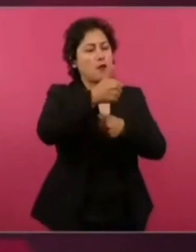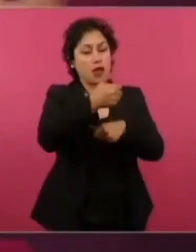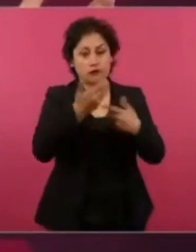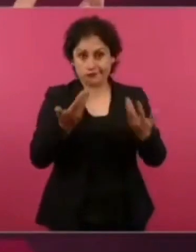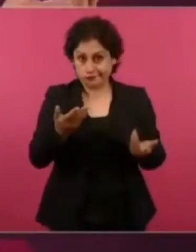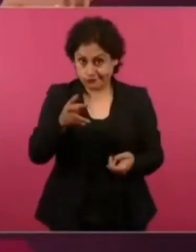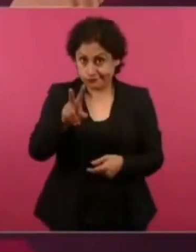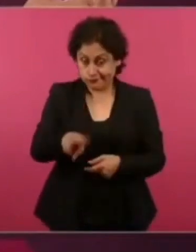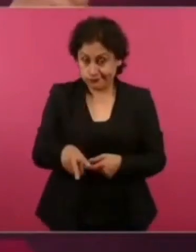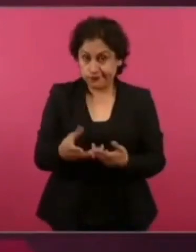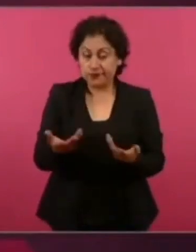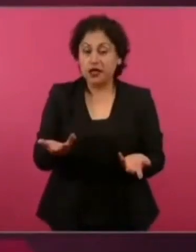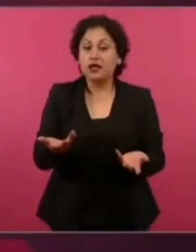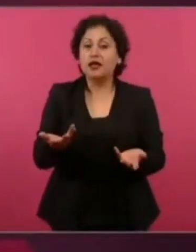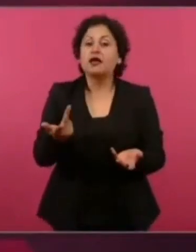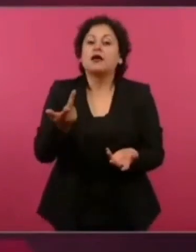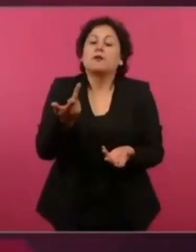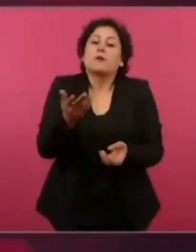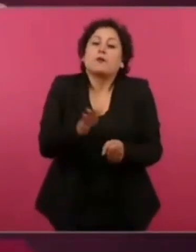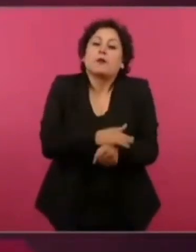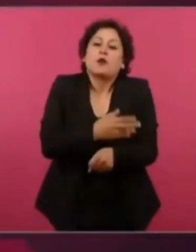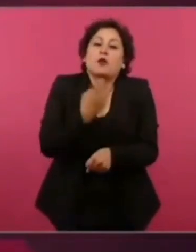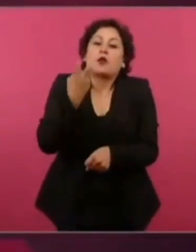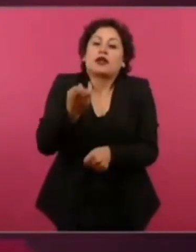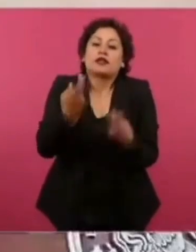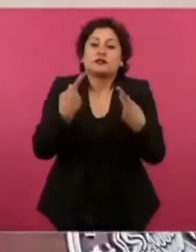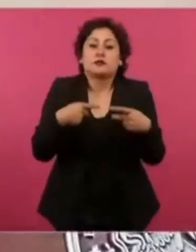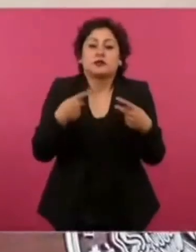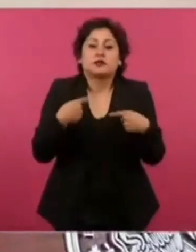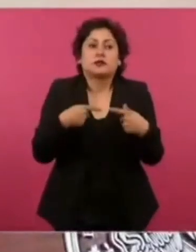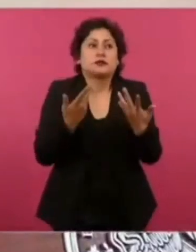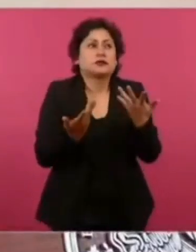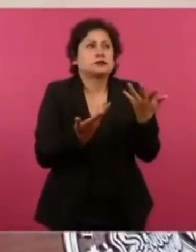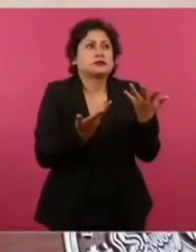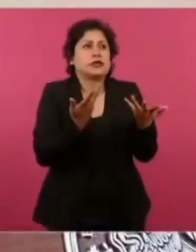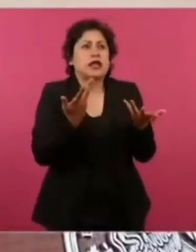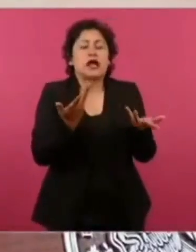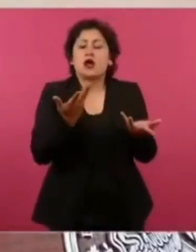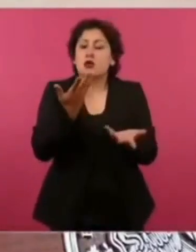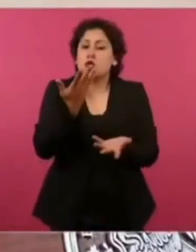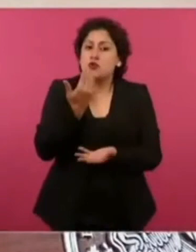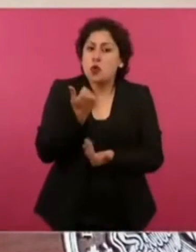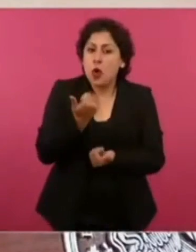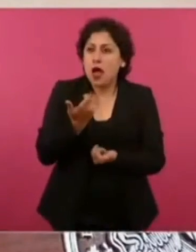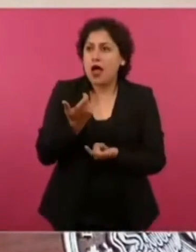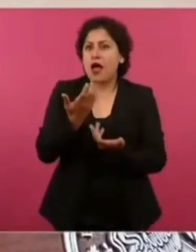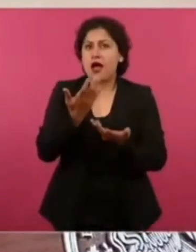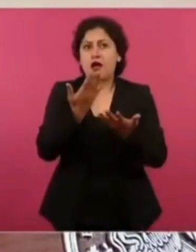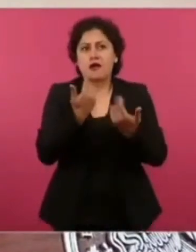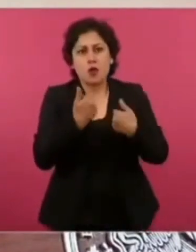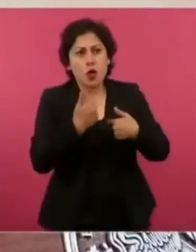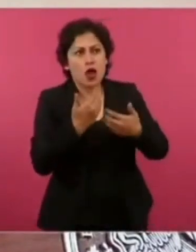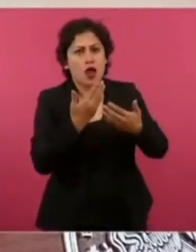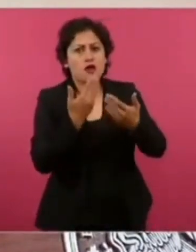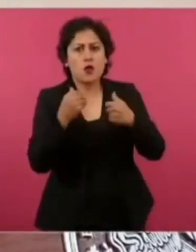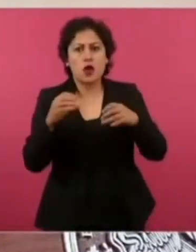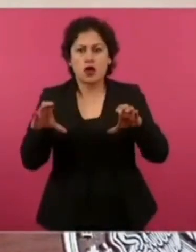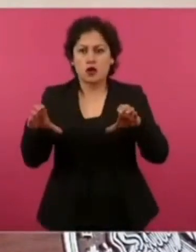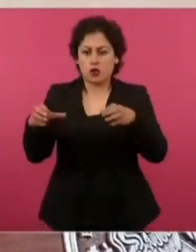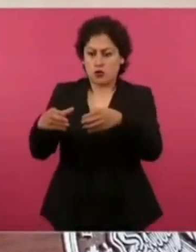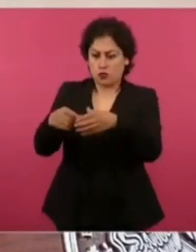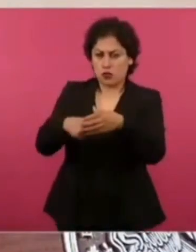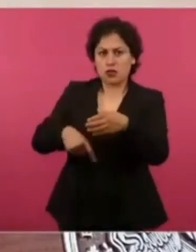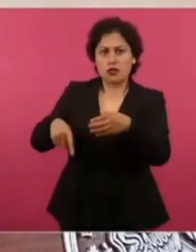fue cuando se despoblaron de muchas comunidades,